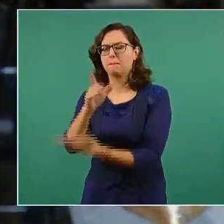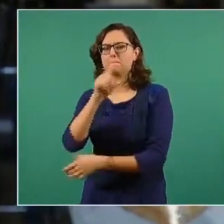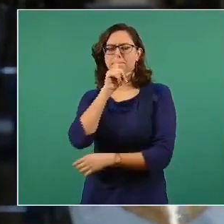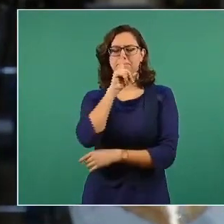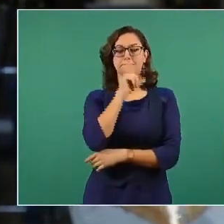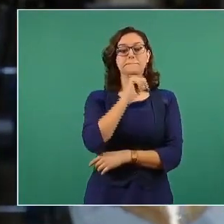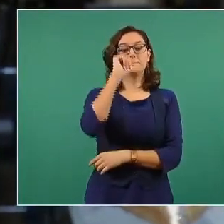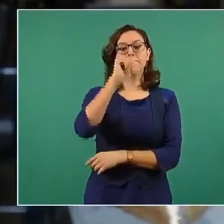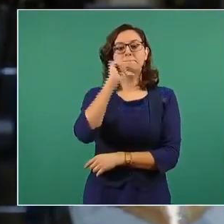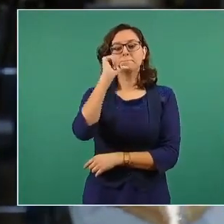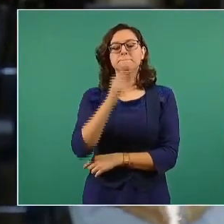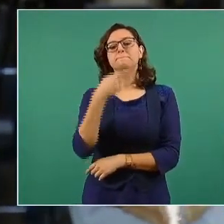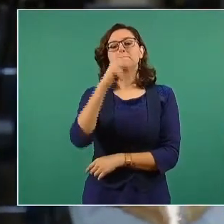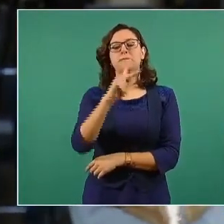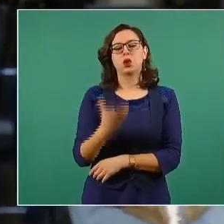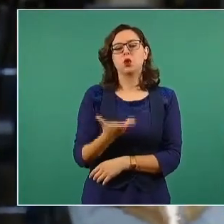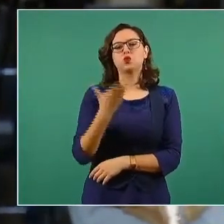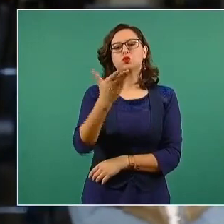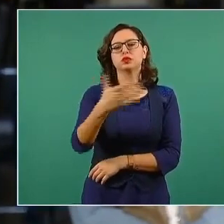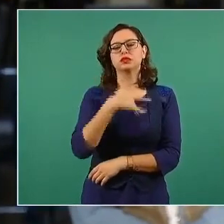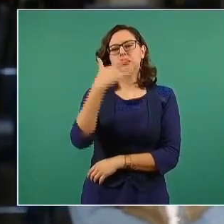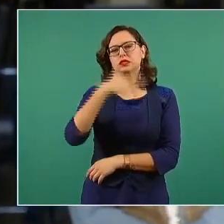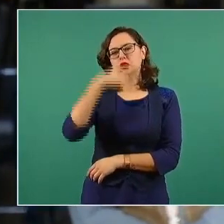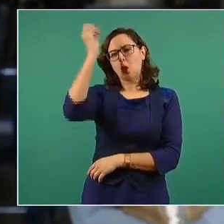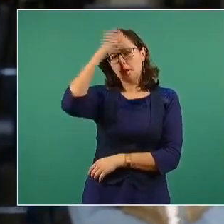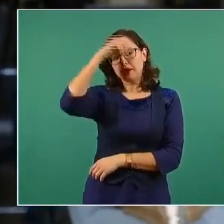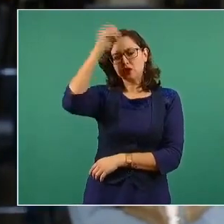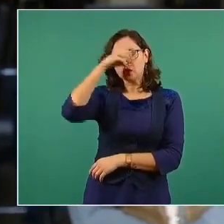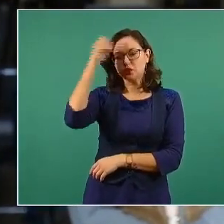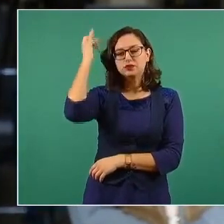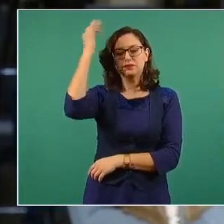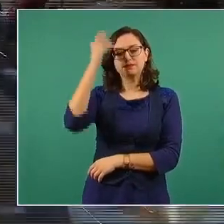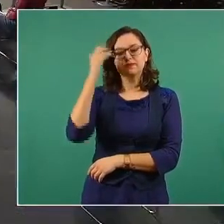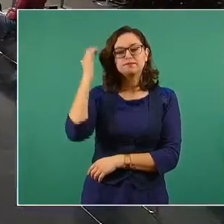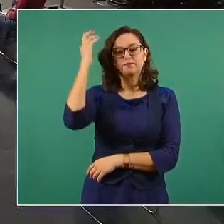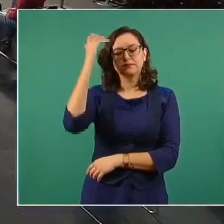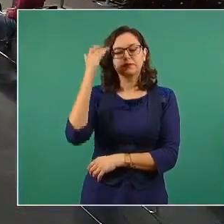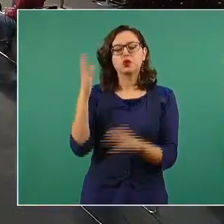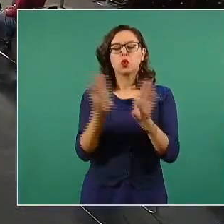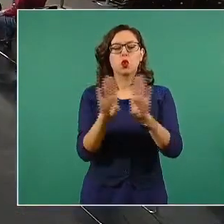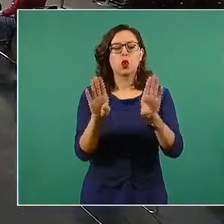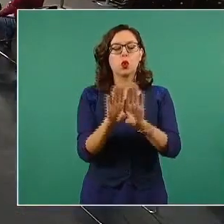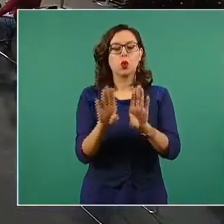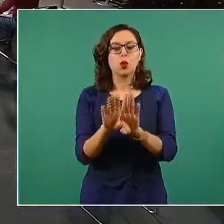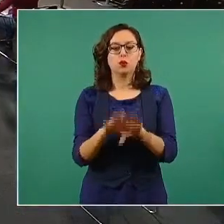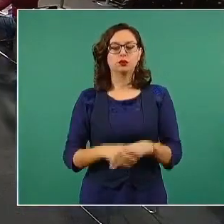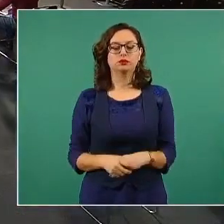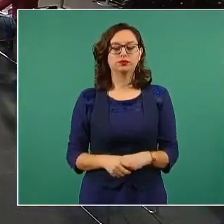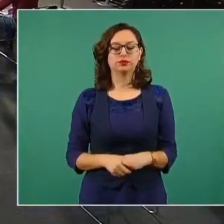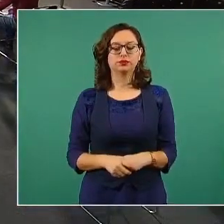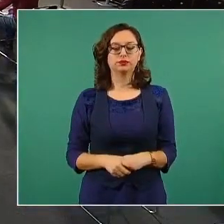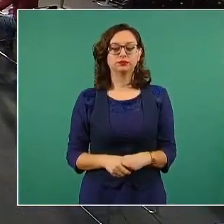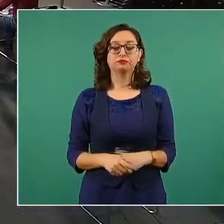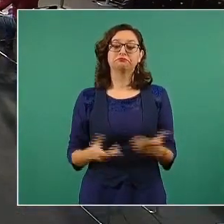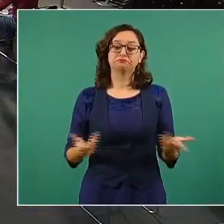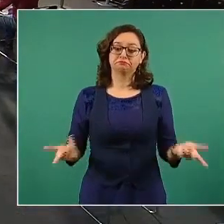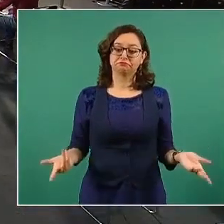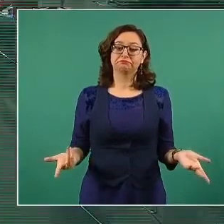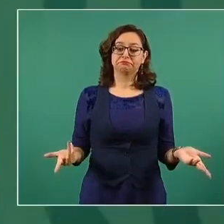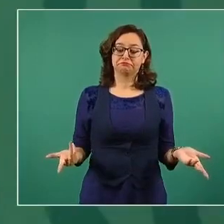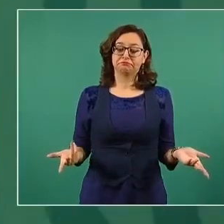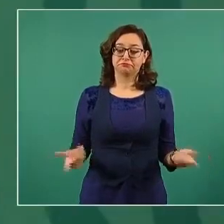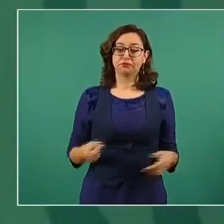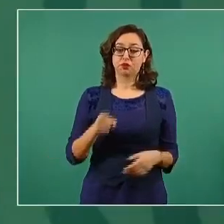puede darnos acerca de lo que está pasando en Nicaragua? Bueno, en efecto, nuestra